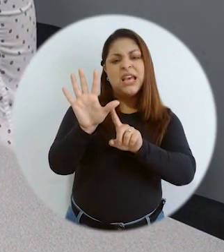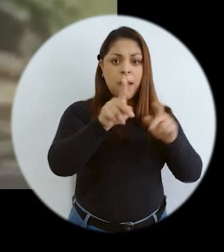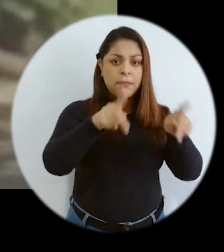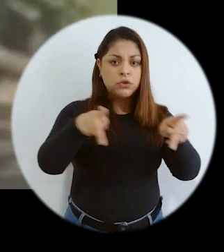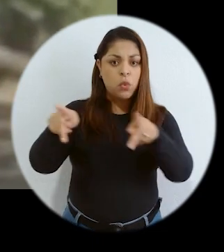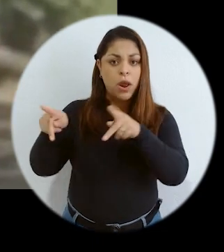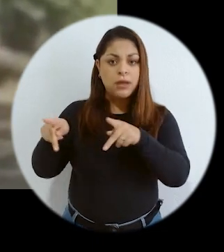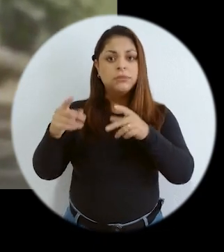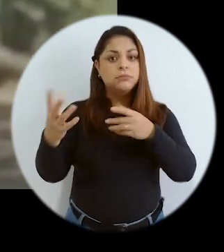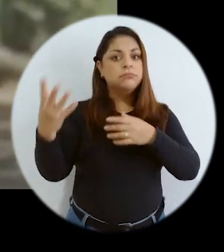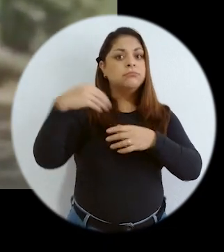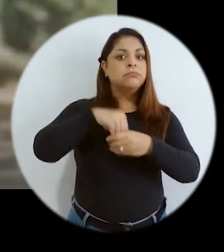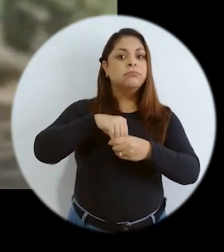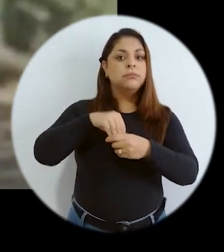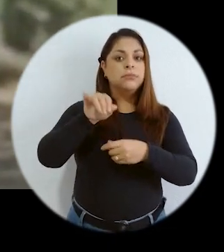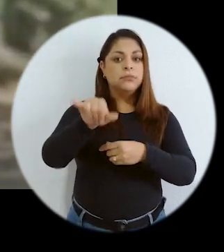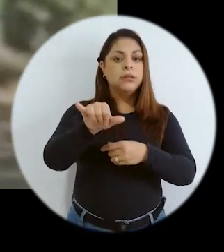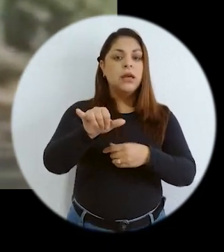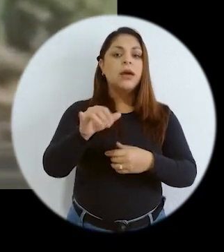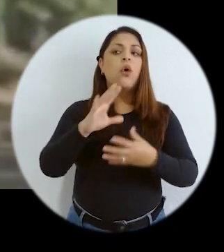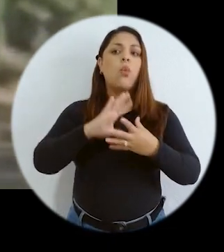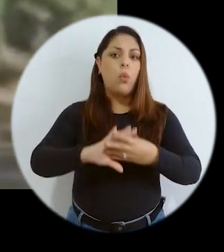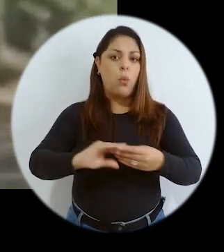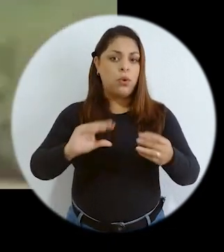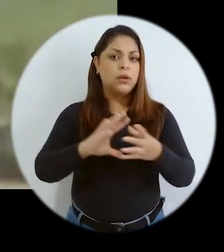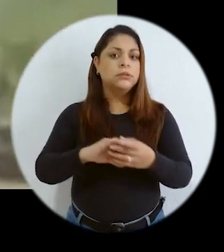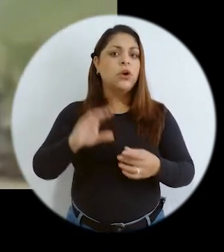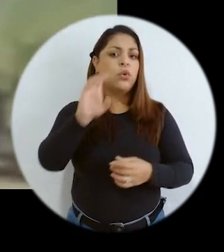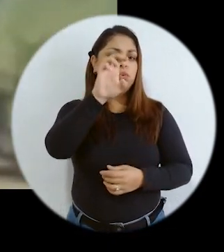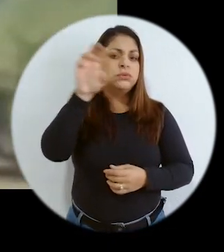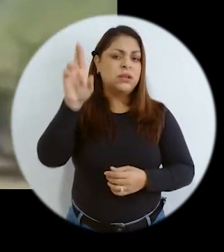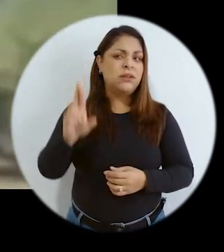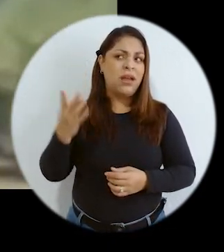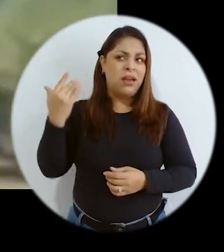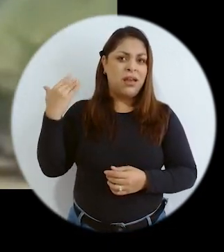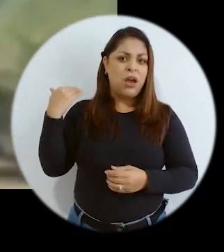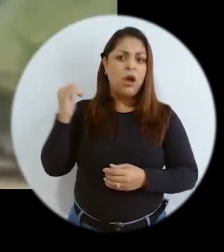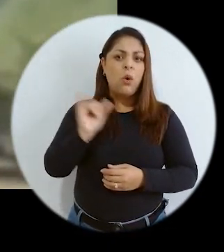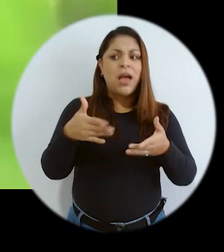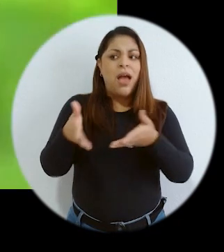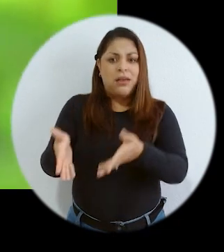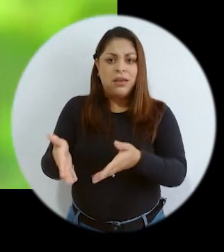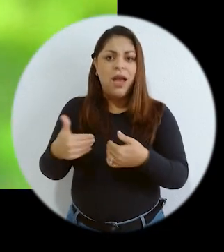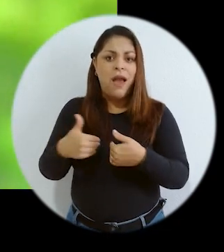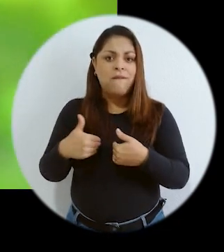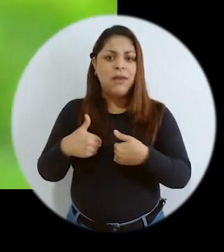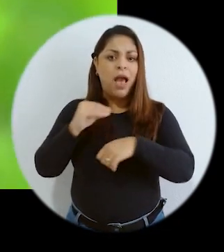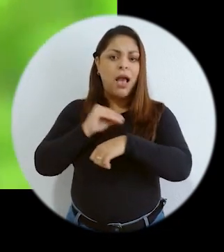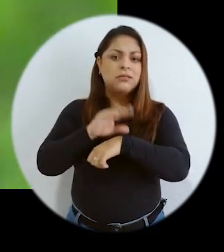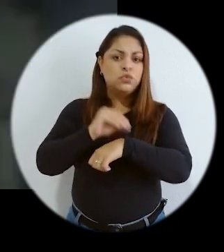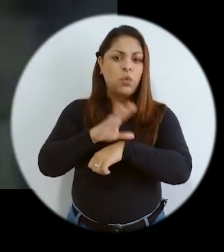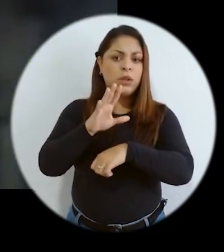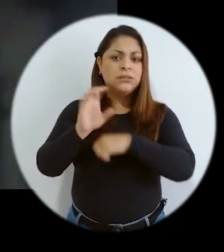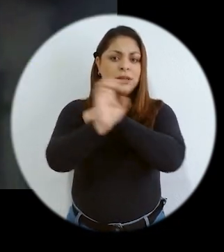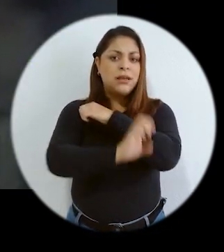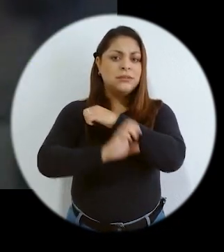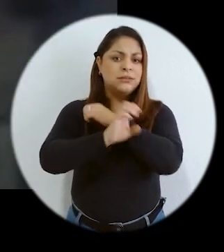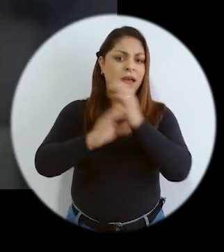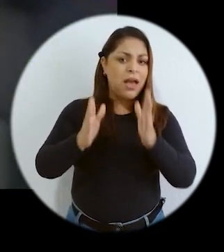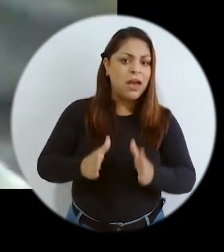caminar. Estoy muy contento de estar acá. Muchas gracias por la invitación. Es muy importante cuando se abren estas ventanas para poder expresar un poco